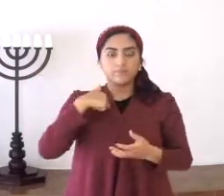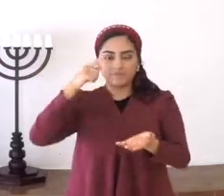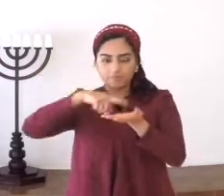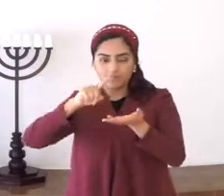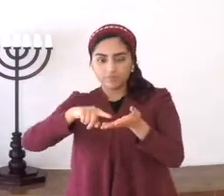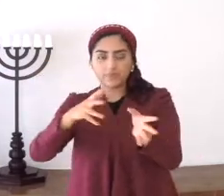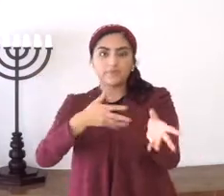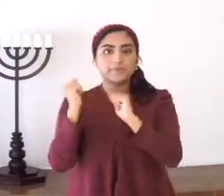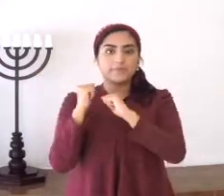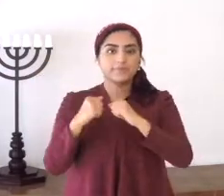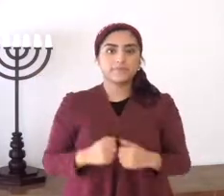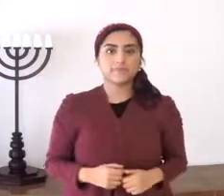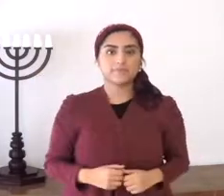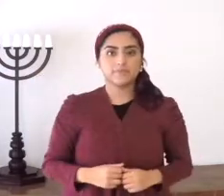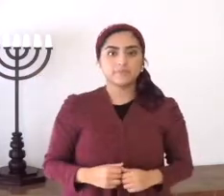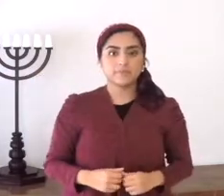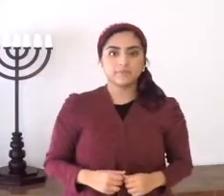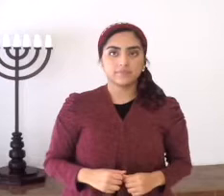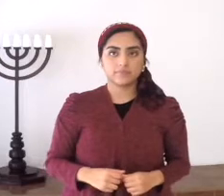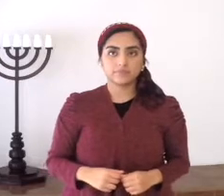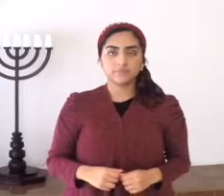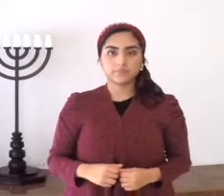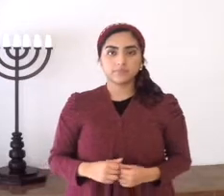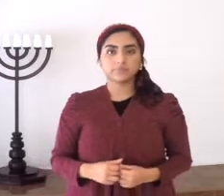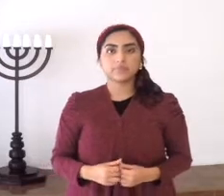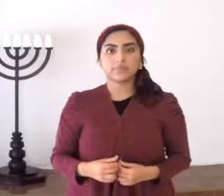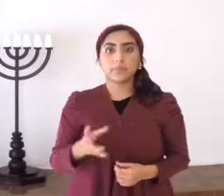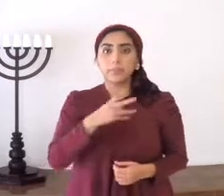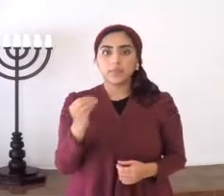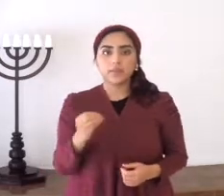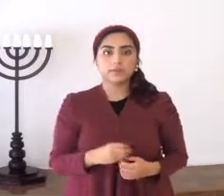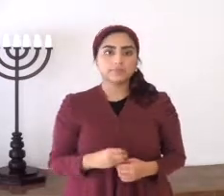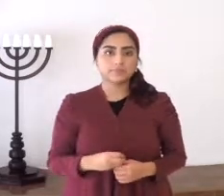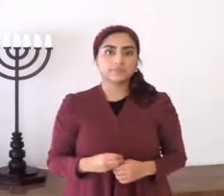Ruach HaKodesh deposita en cada uno de nosotros para hacer el diagnóstico rápido.